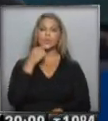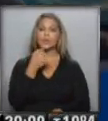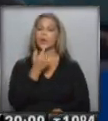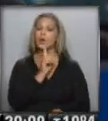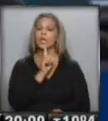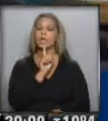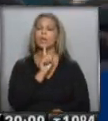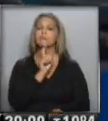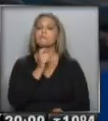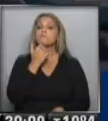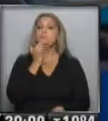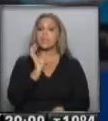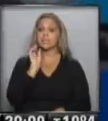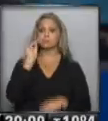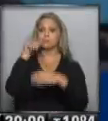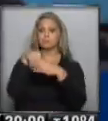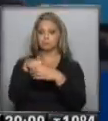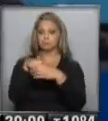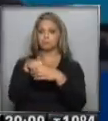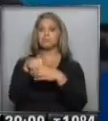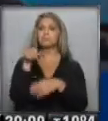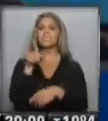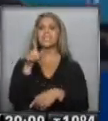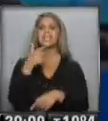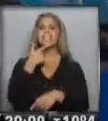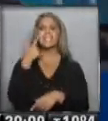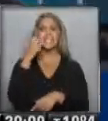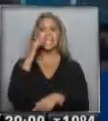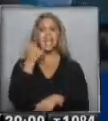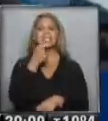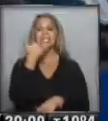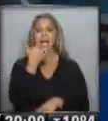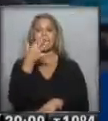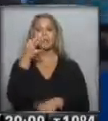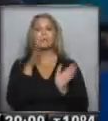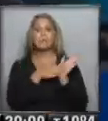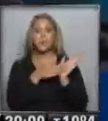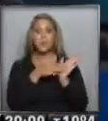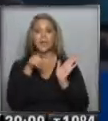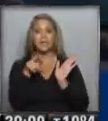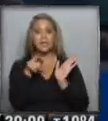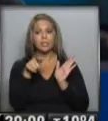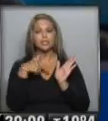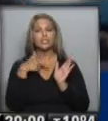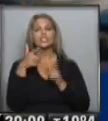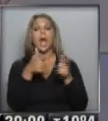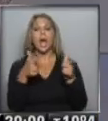una intervención militar en Siria si habría pruebas consistentes de que estaban usando arsenal